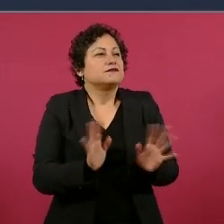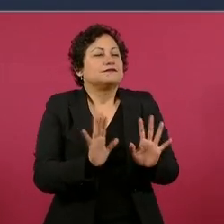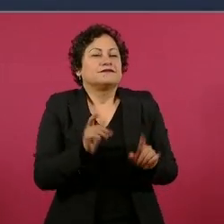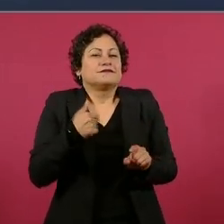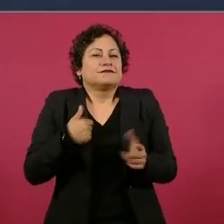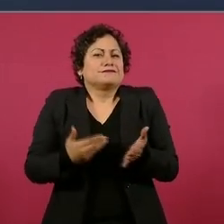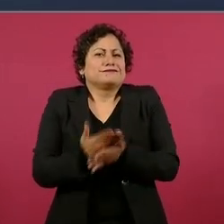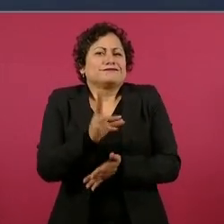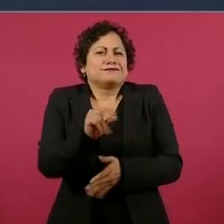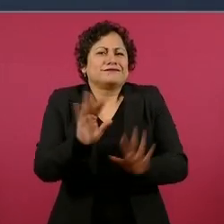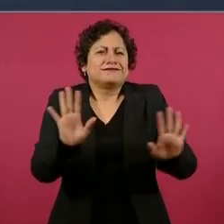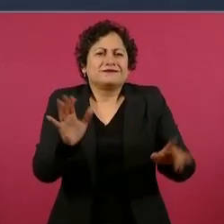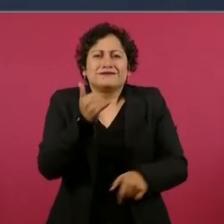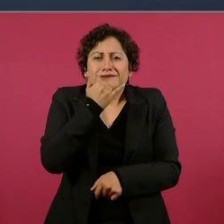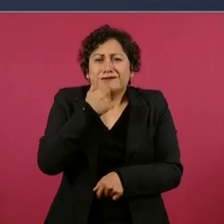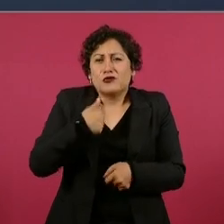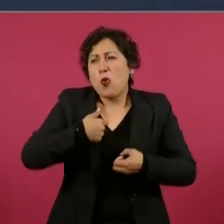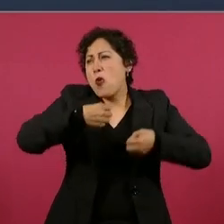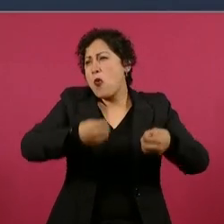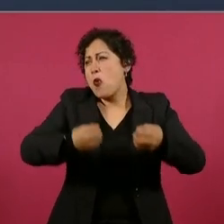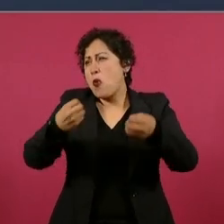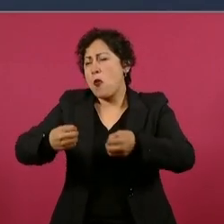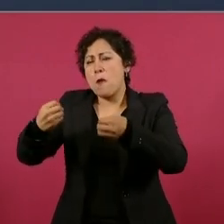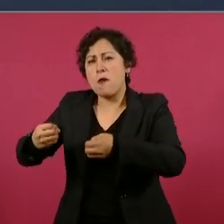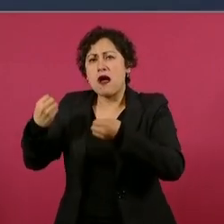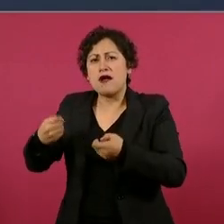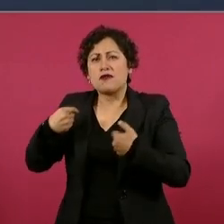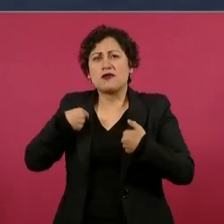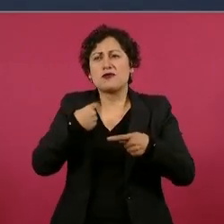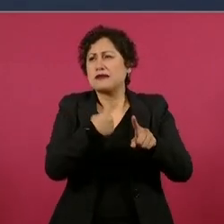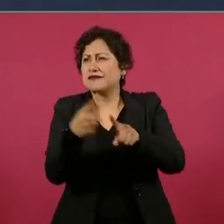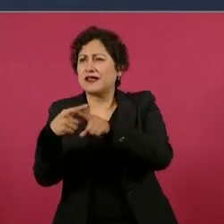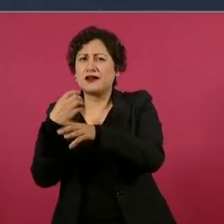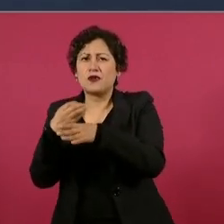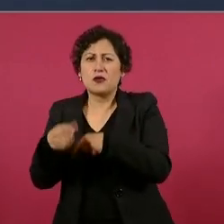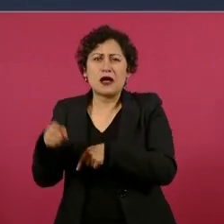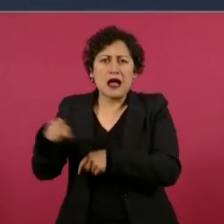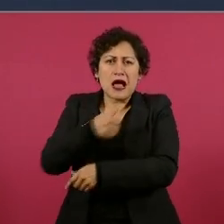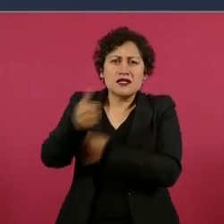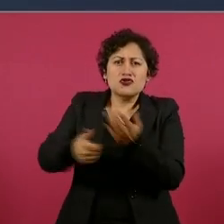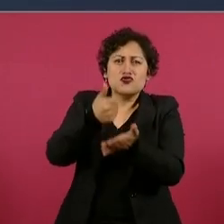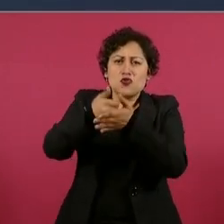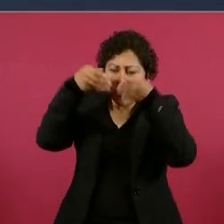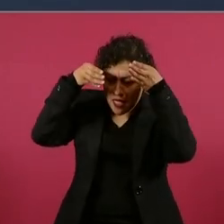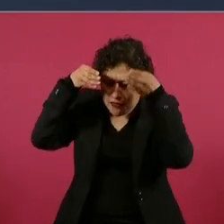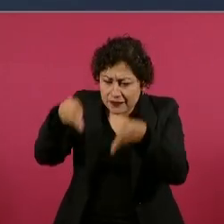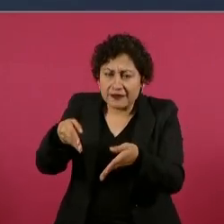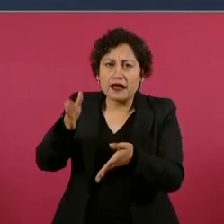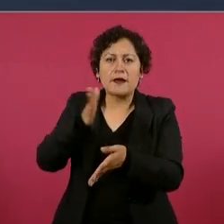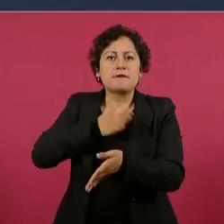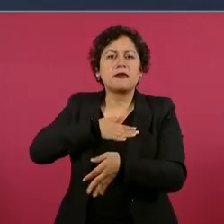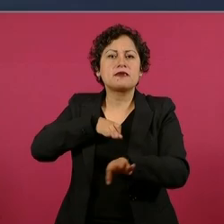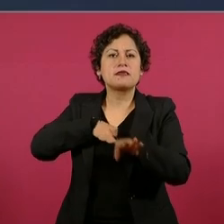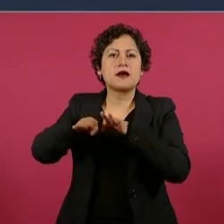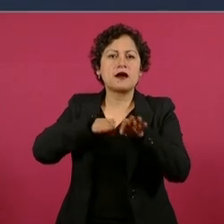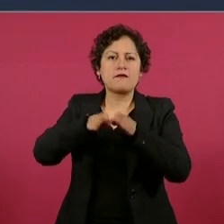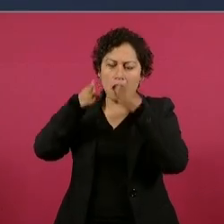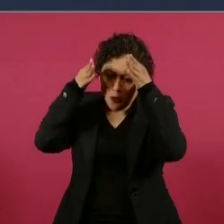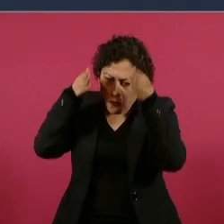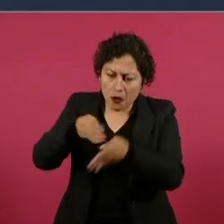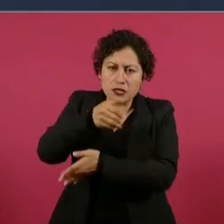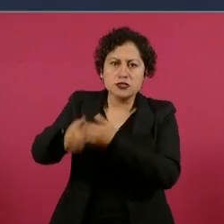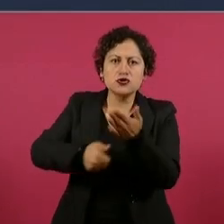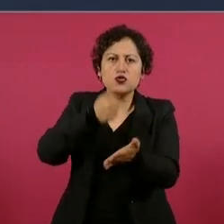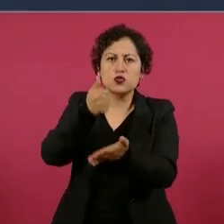nada más. No, o sea, tengo muchas tareas que hacer, tengo muchas cosas que realizar en beneficio de la ciudad, estoy trabajando para eso, estoy entregado a trabajar